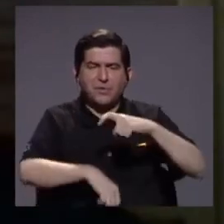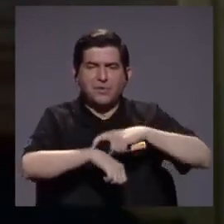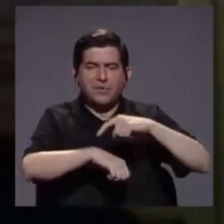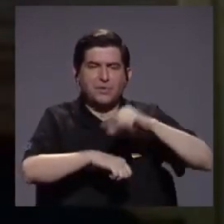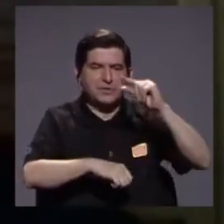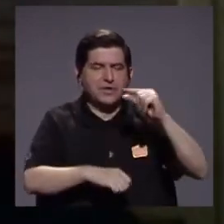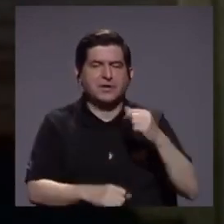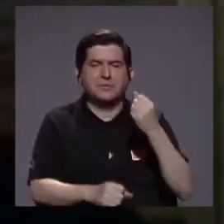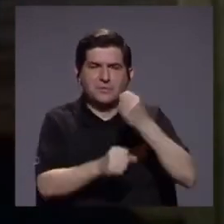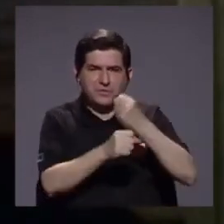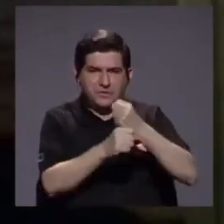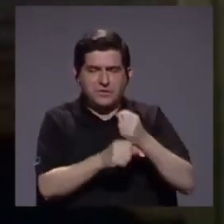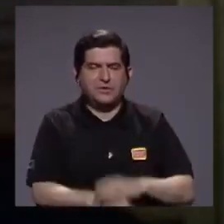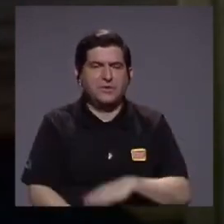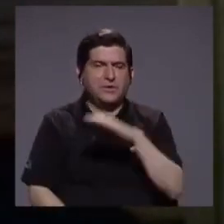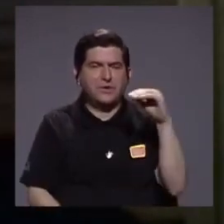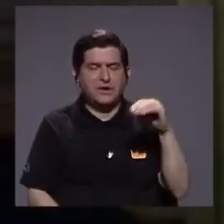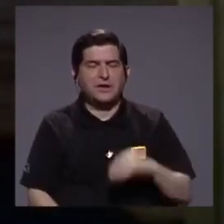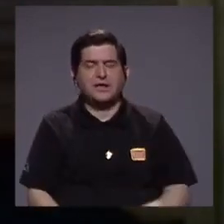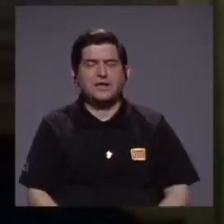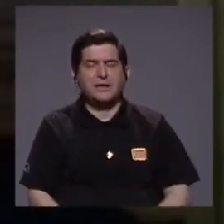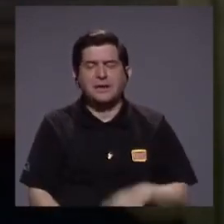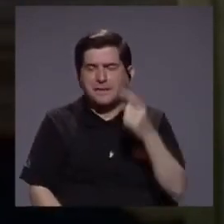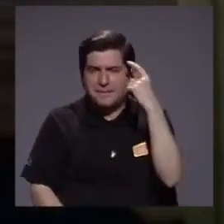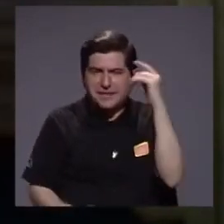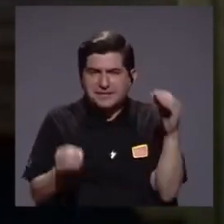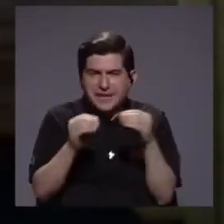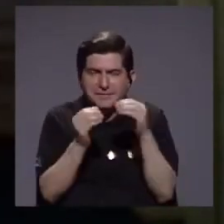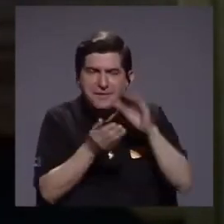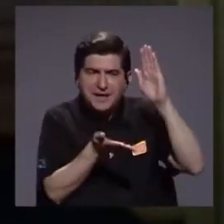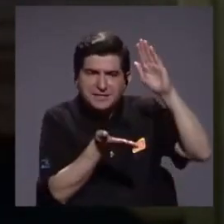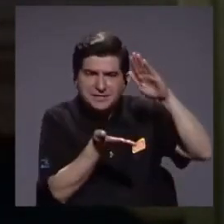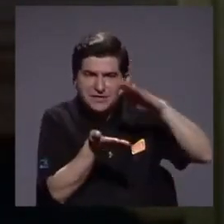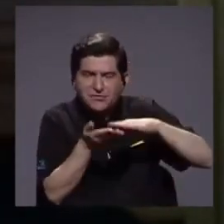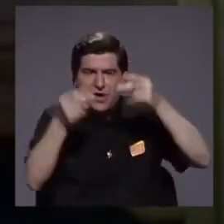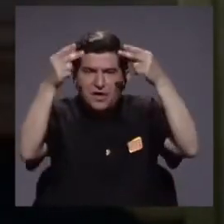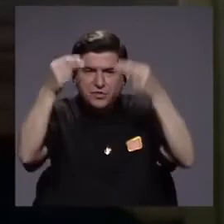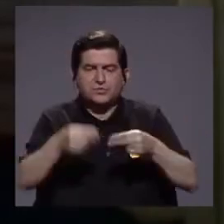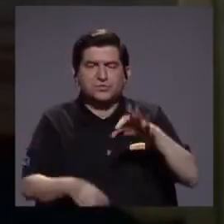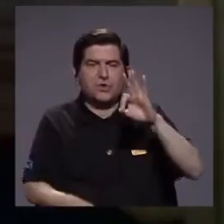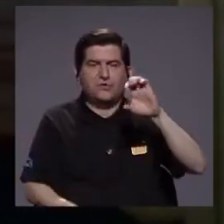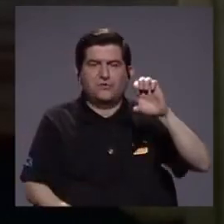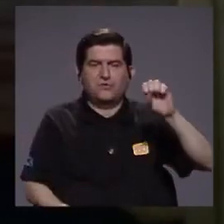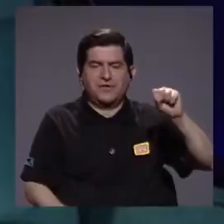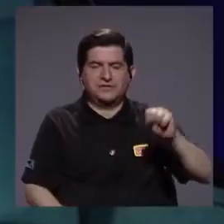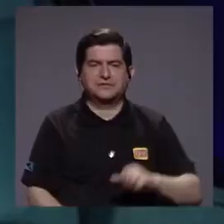e infraestructura, máxime analizando las reducciones presupuestarias del FES.